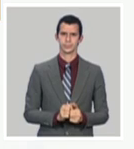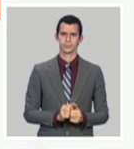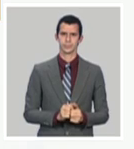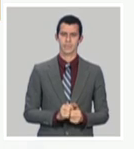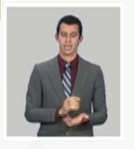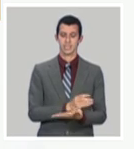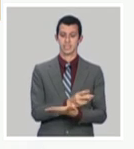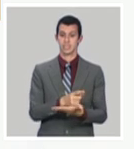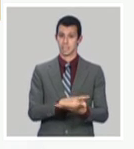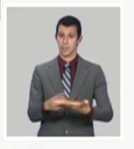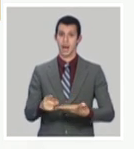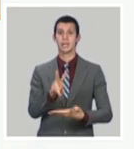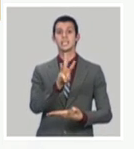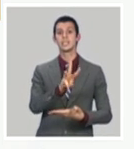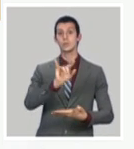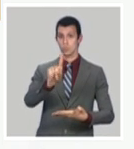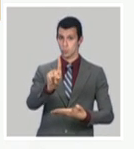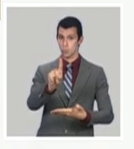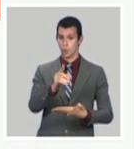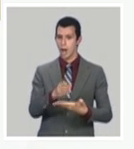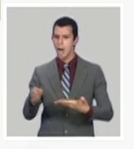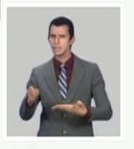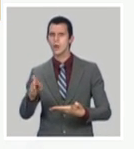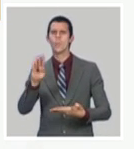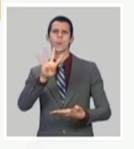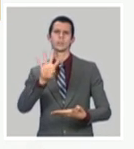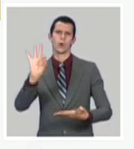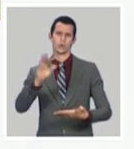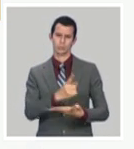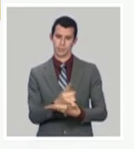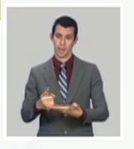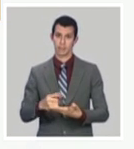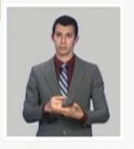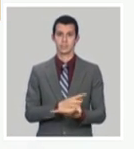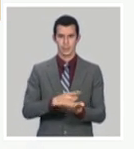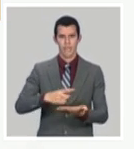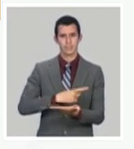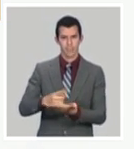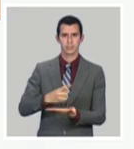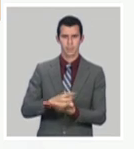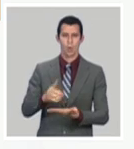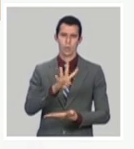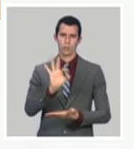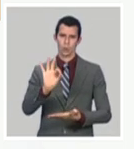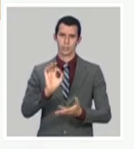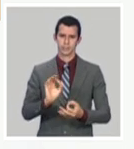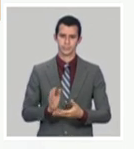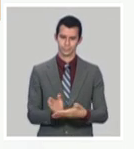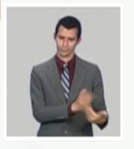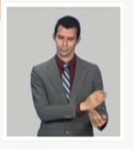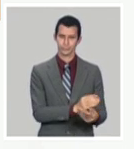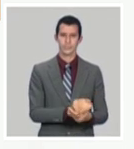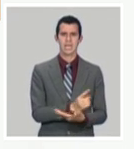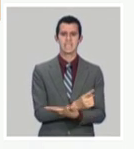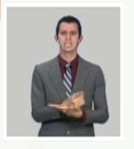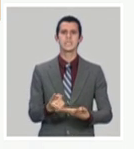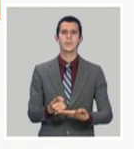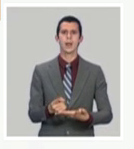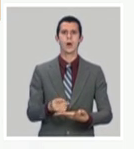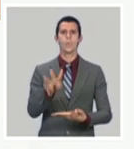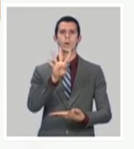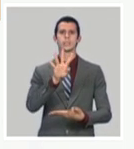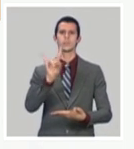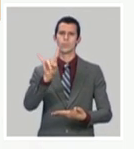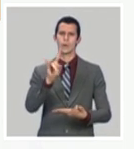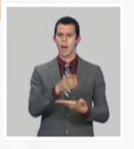48, eso es entre julio y noviembre. Una tercera etapa desde la semana 49 hasta la semana 3 del